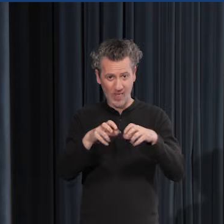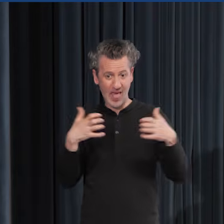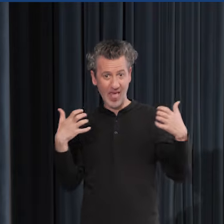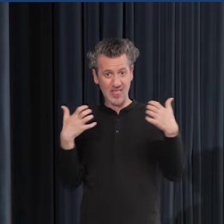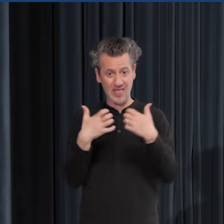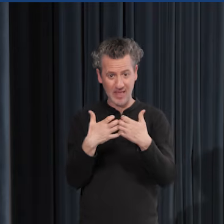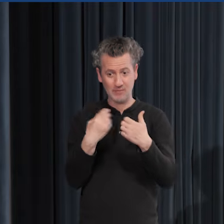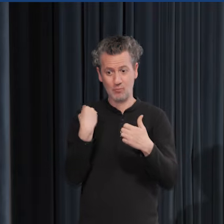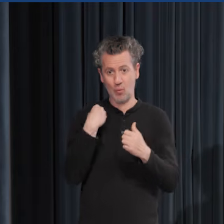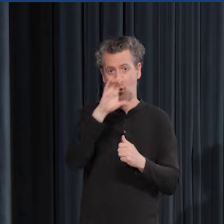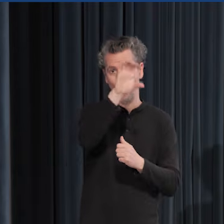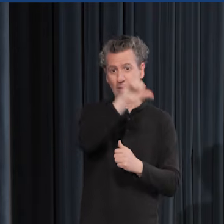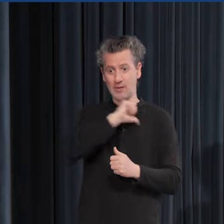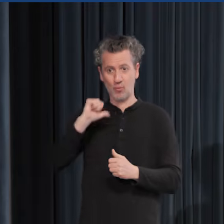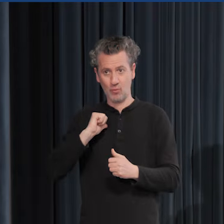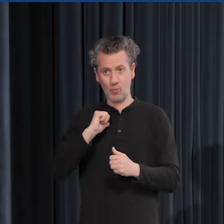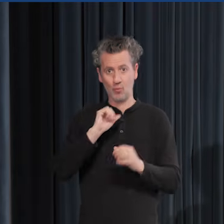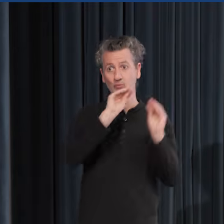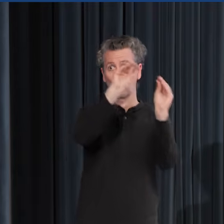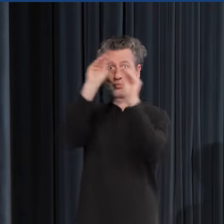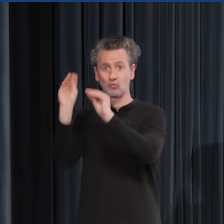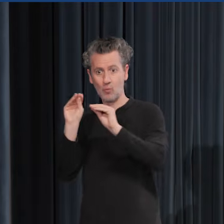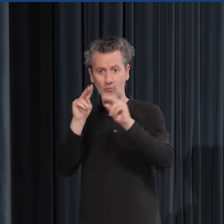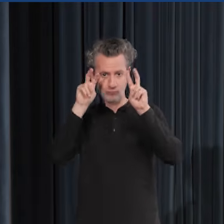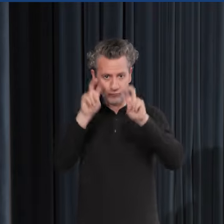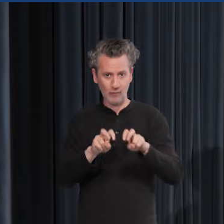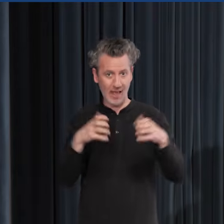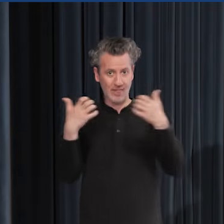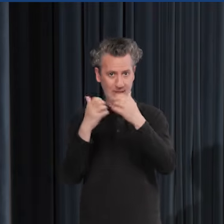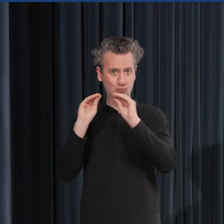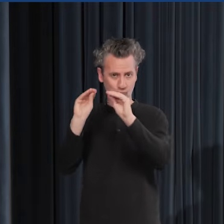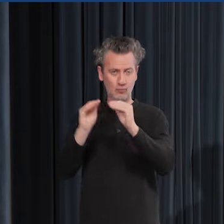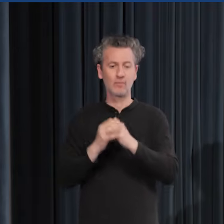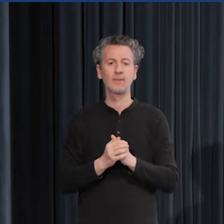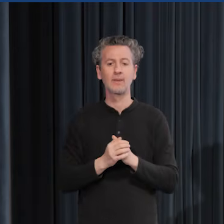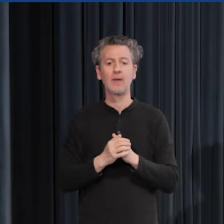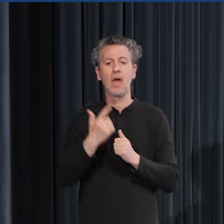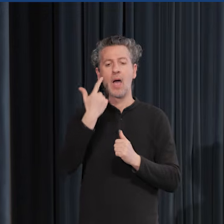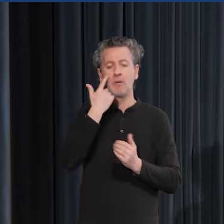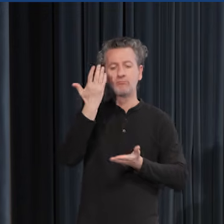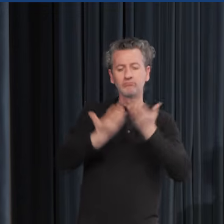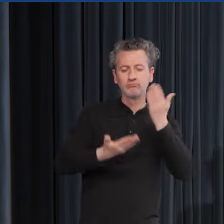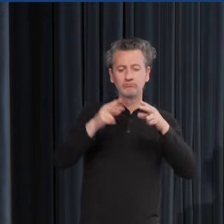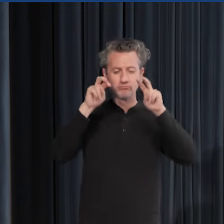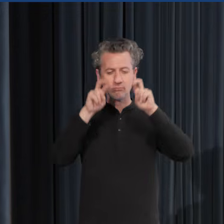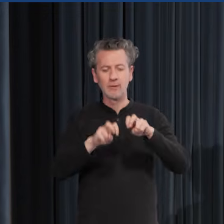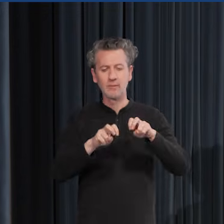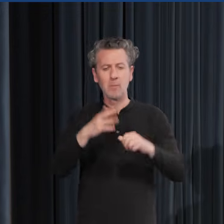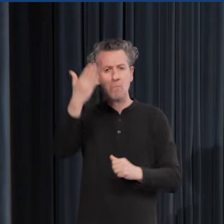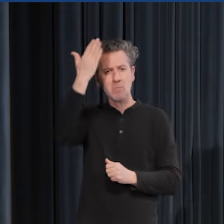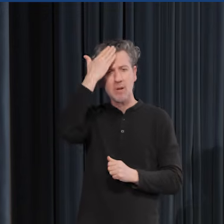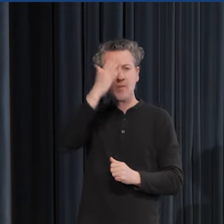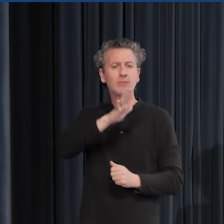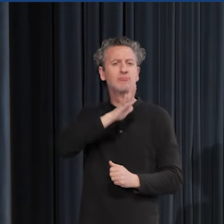llevan a cabo las comunidades autónomas, de los accidentes que ellos investigan, podemos identificar cuáles son las principales causas de